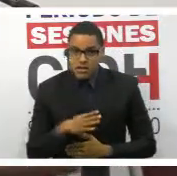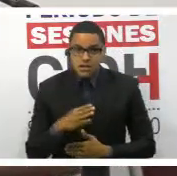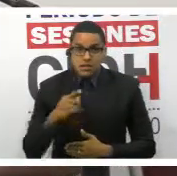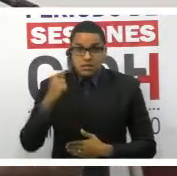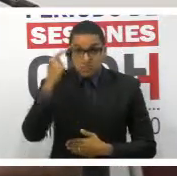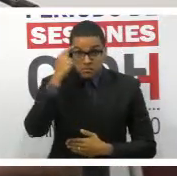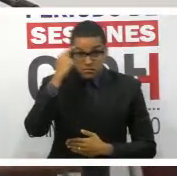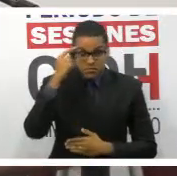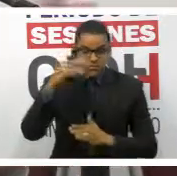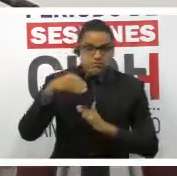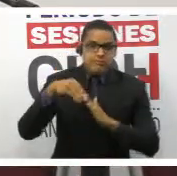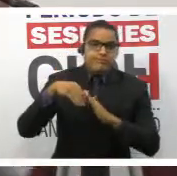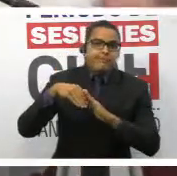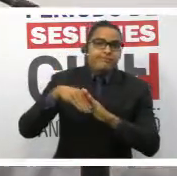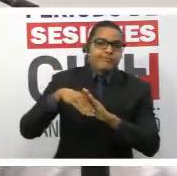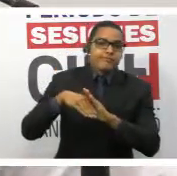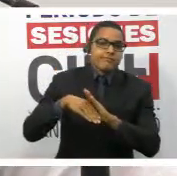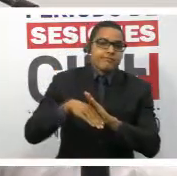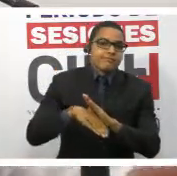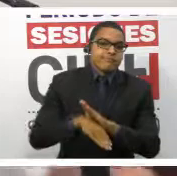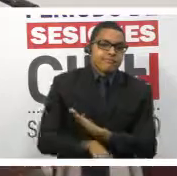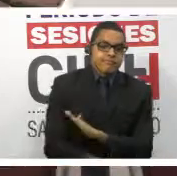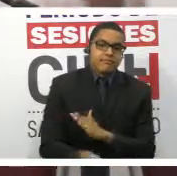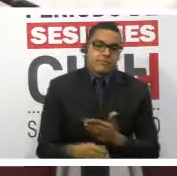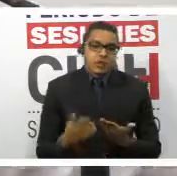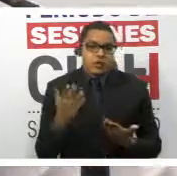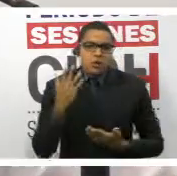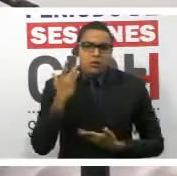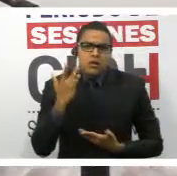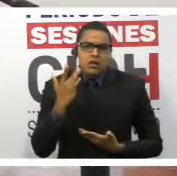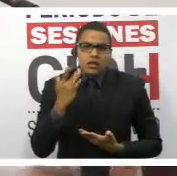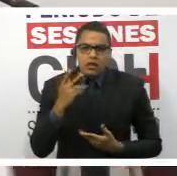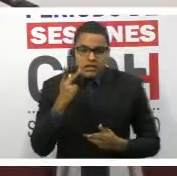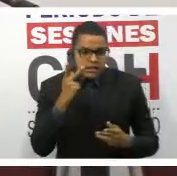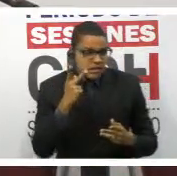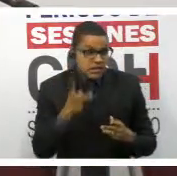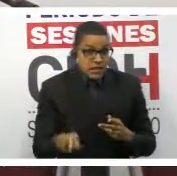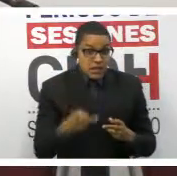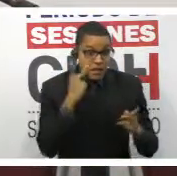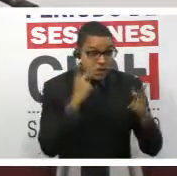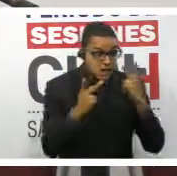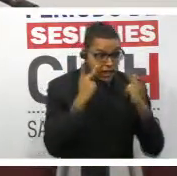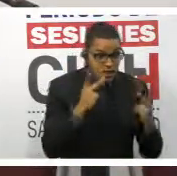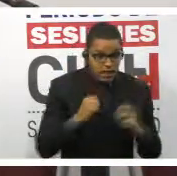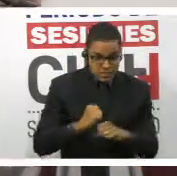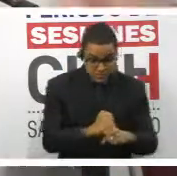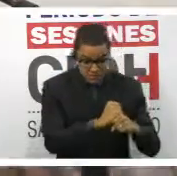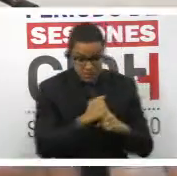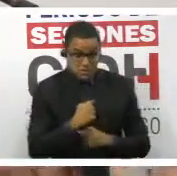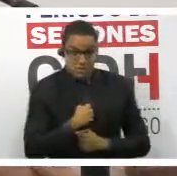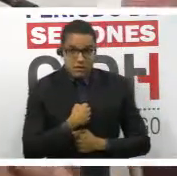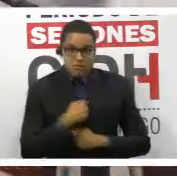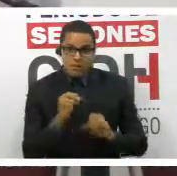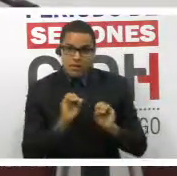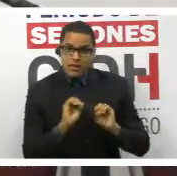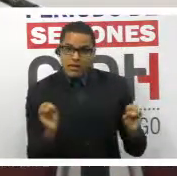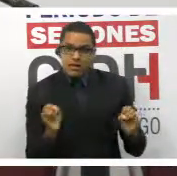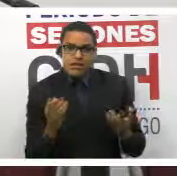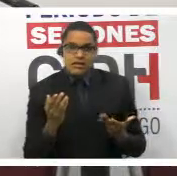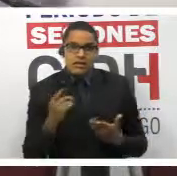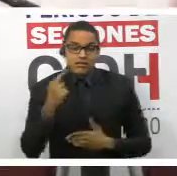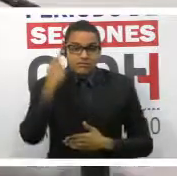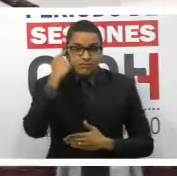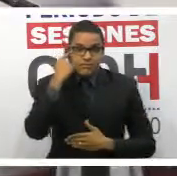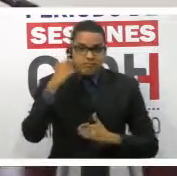psicosocial éste ya entró en un proceso de adicciones y en un proceso de retardo con lo cual la justicia después dice bueno está confirmado lo que decíamos